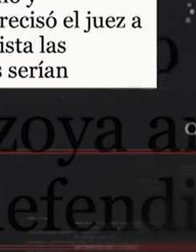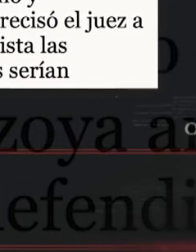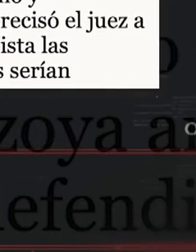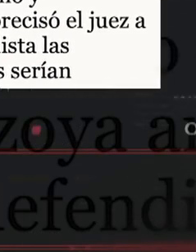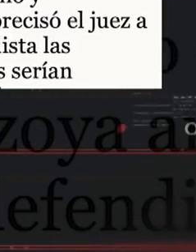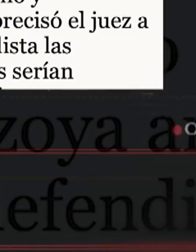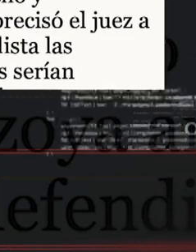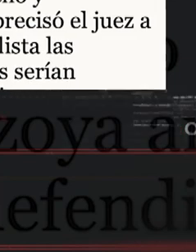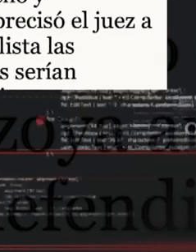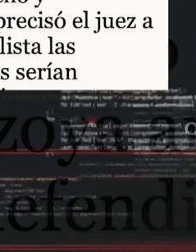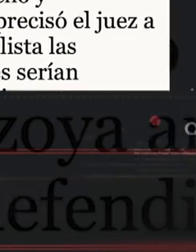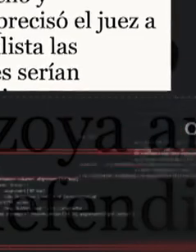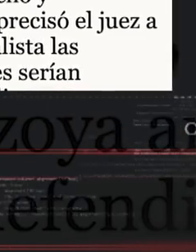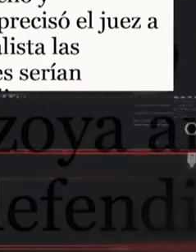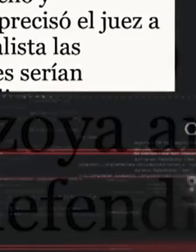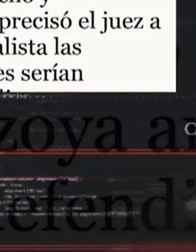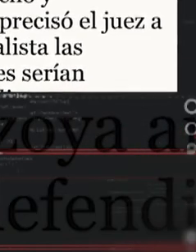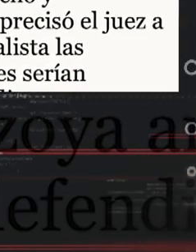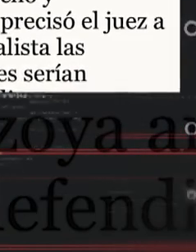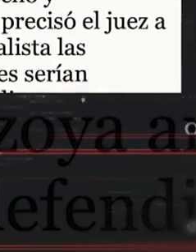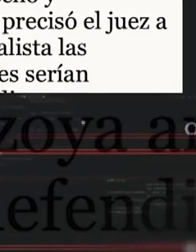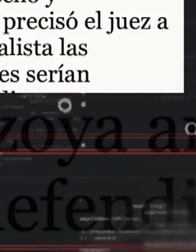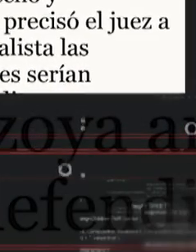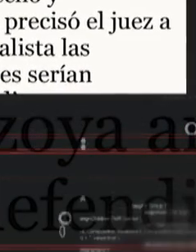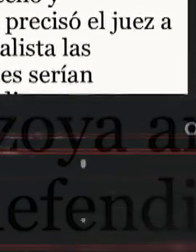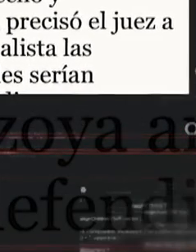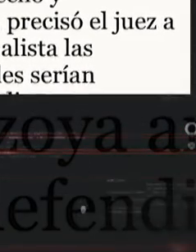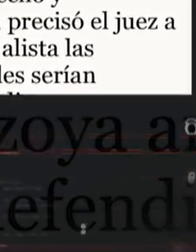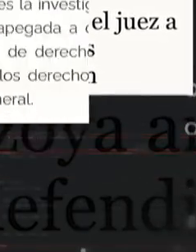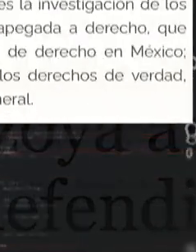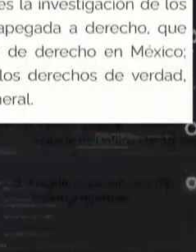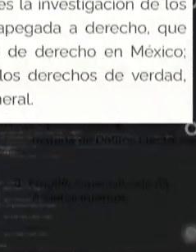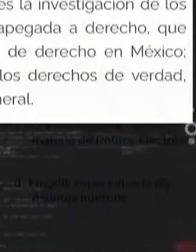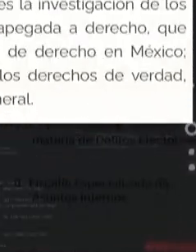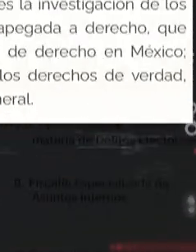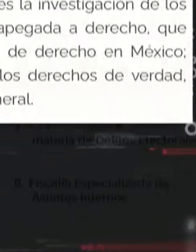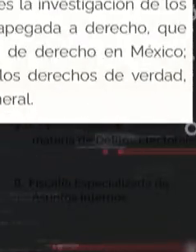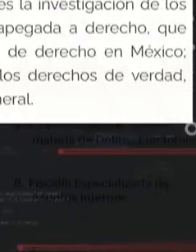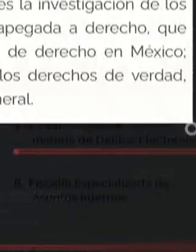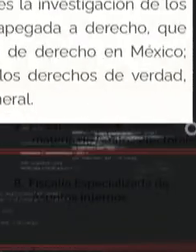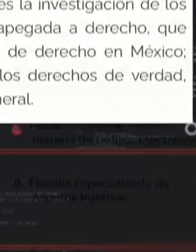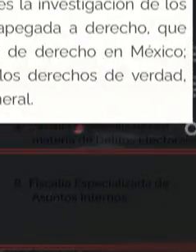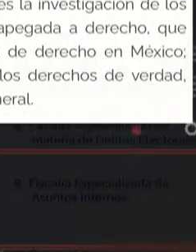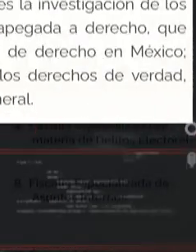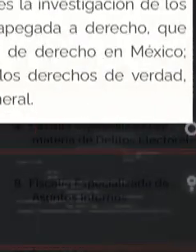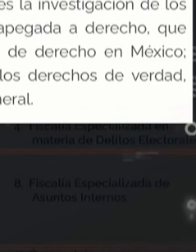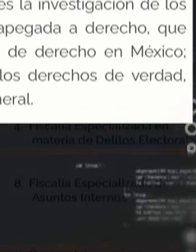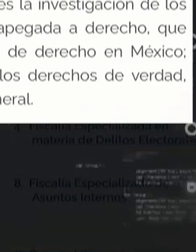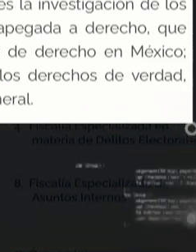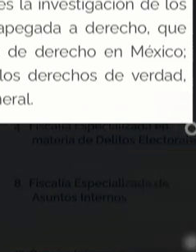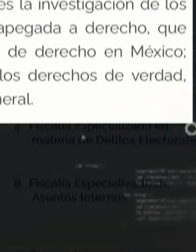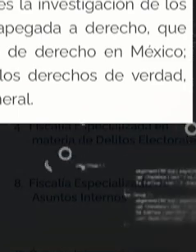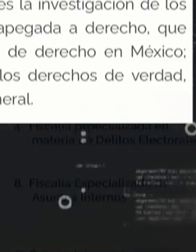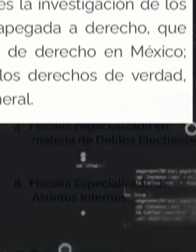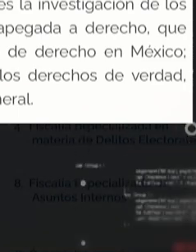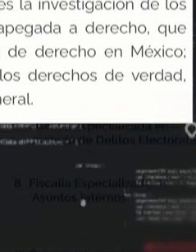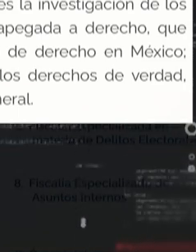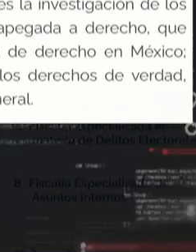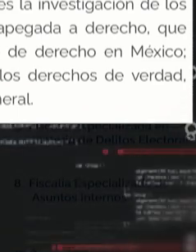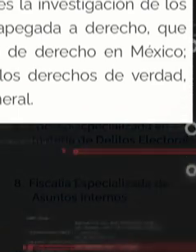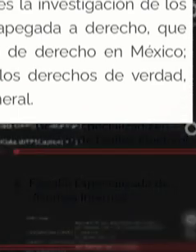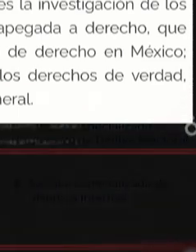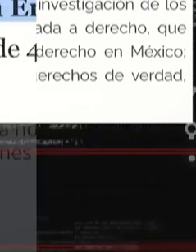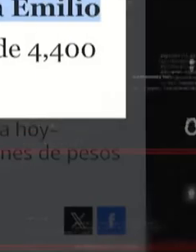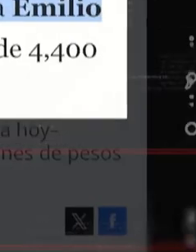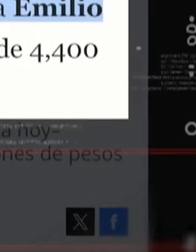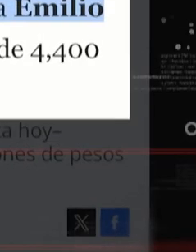República la que lleva el caso ante el Poder Judicial. Además, esta es autónoma y el gobierno de México solo